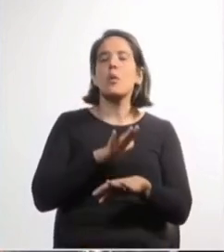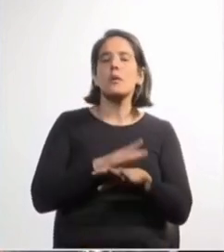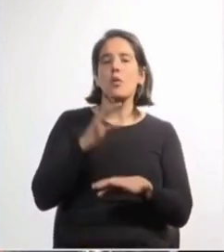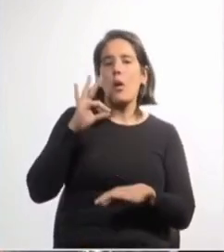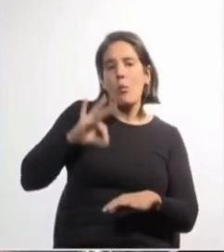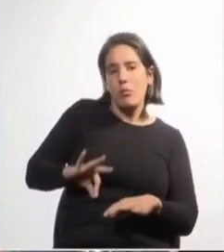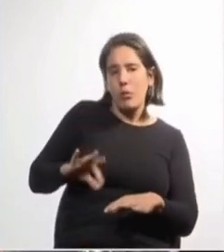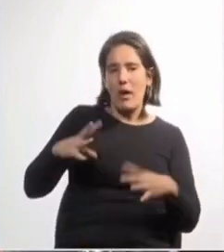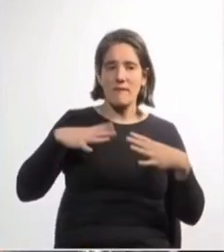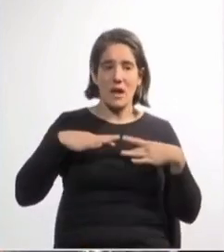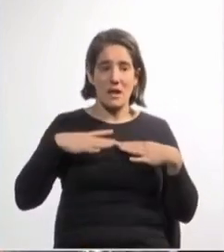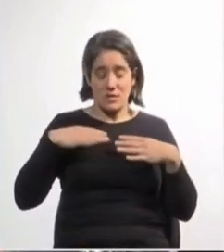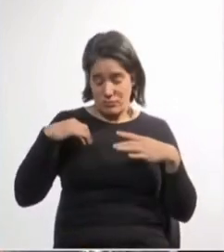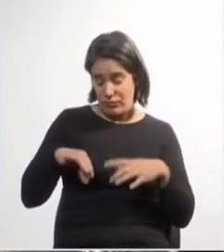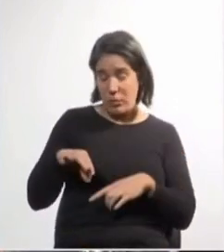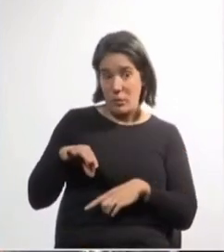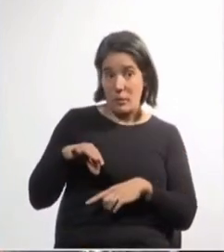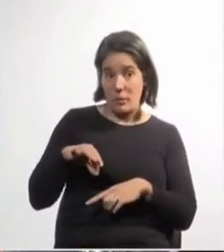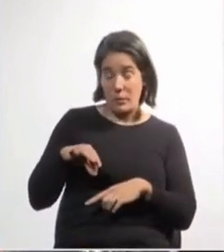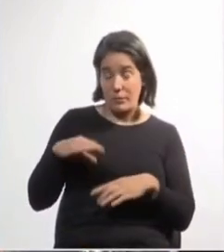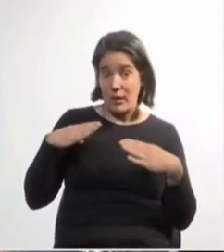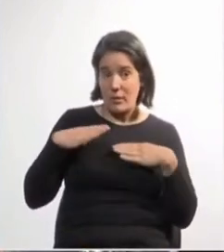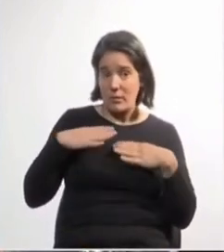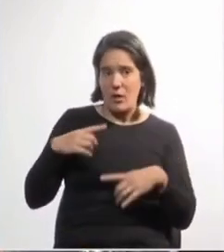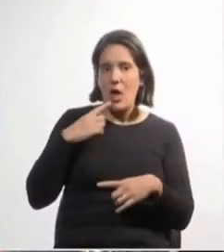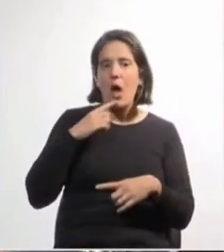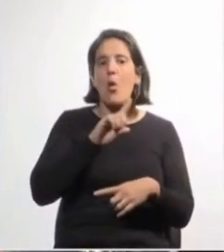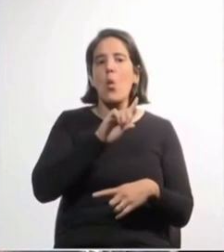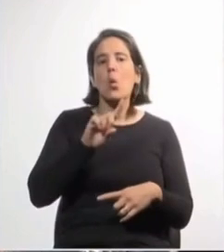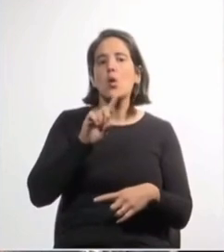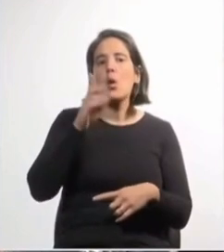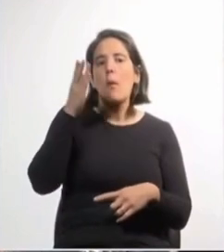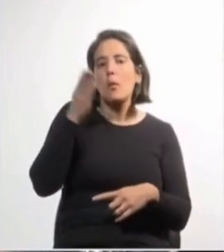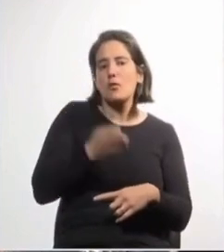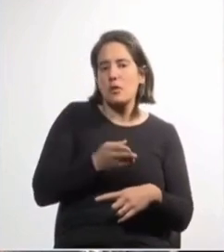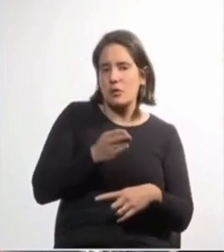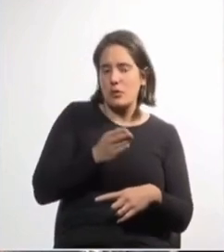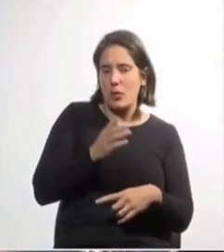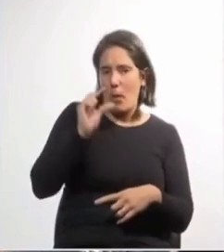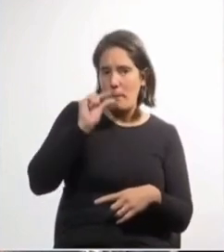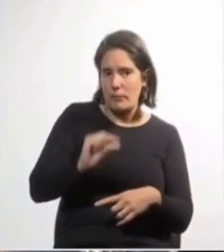salarios y pasividades representó más del 1% del producto.